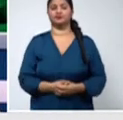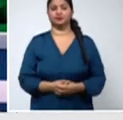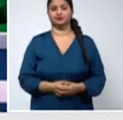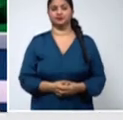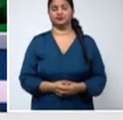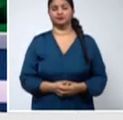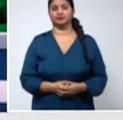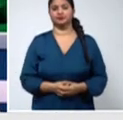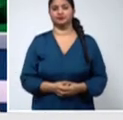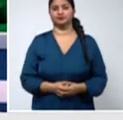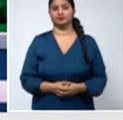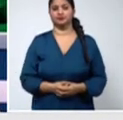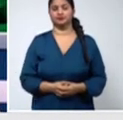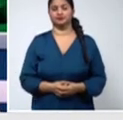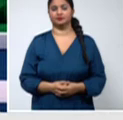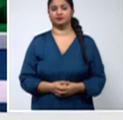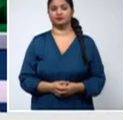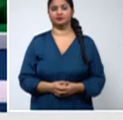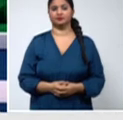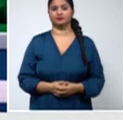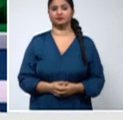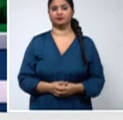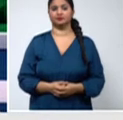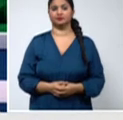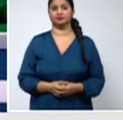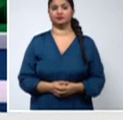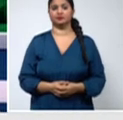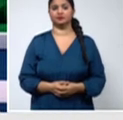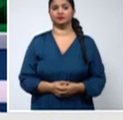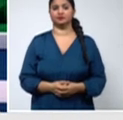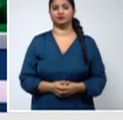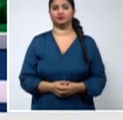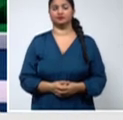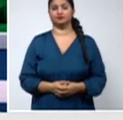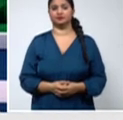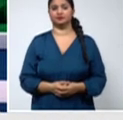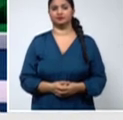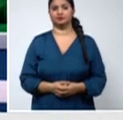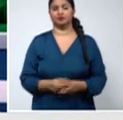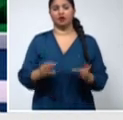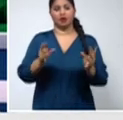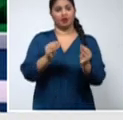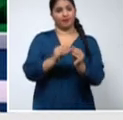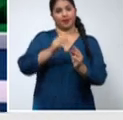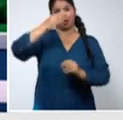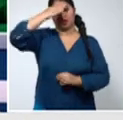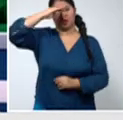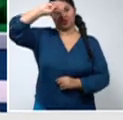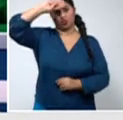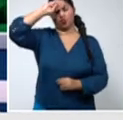importado italiano. Autóctonos, como ya lo comenté, cifra elevada,